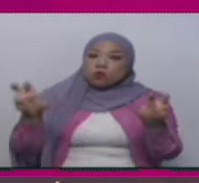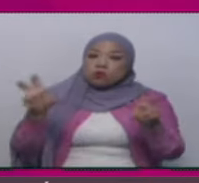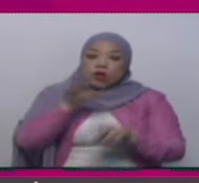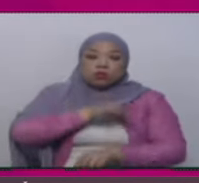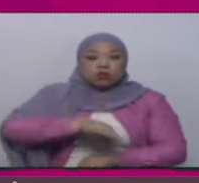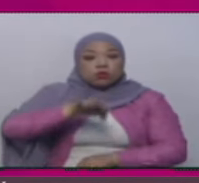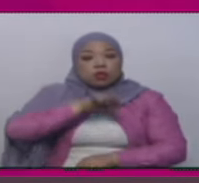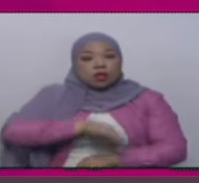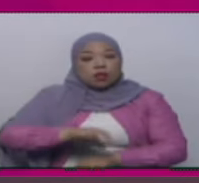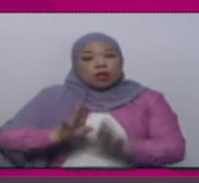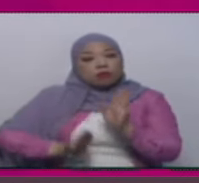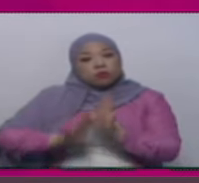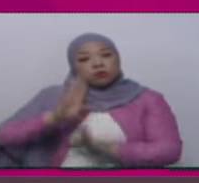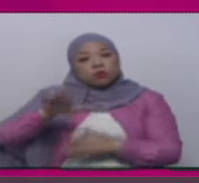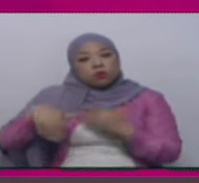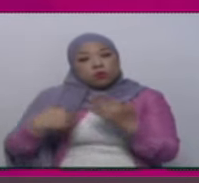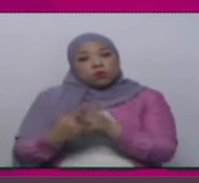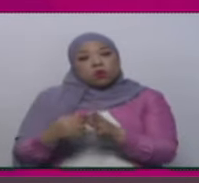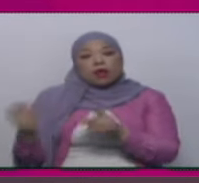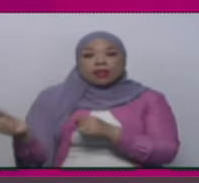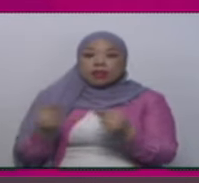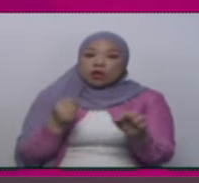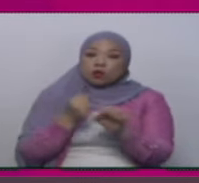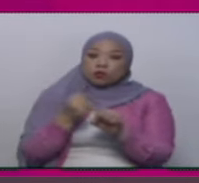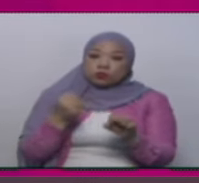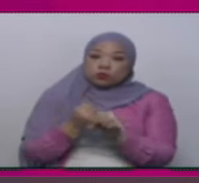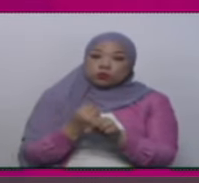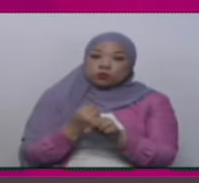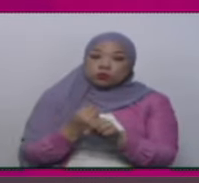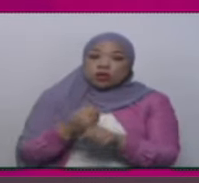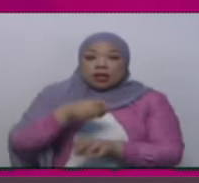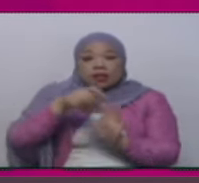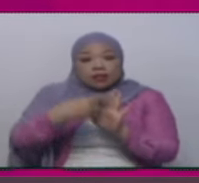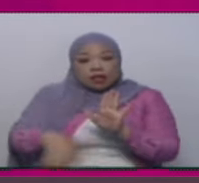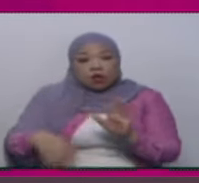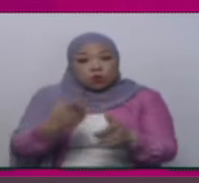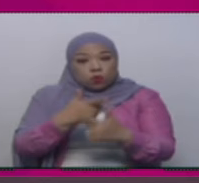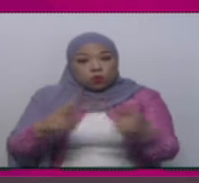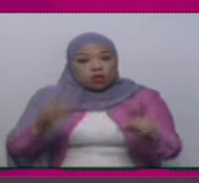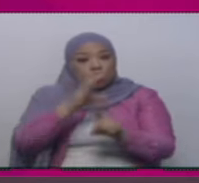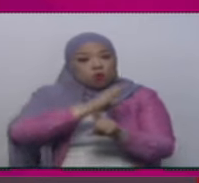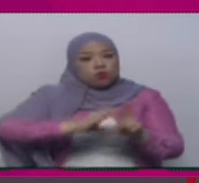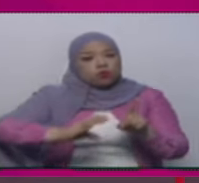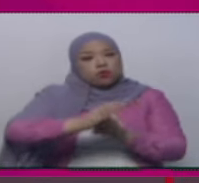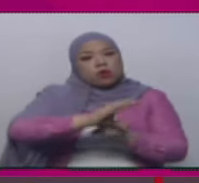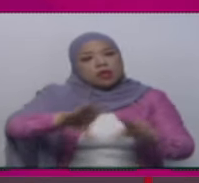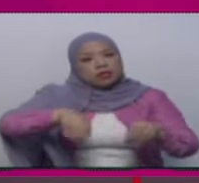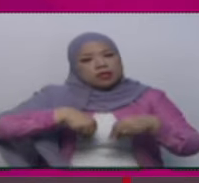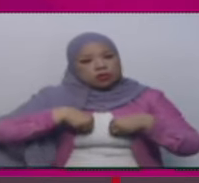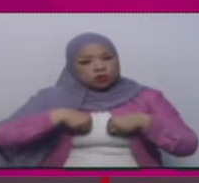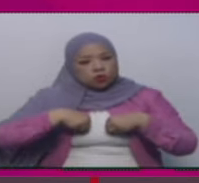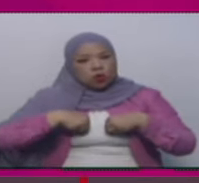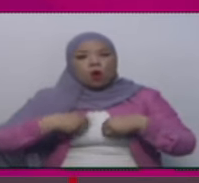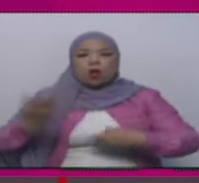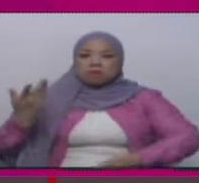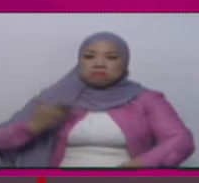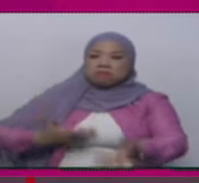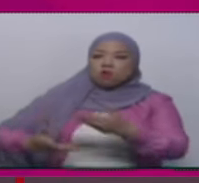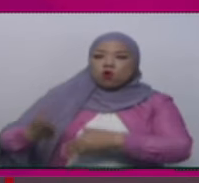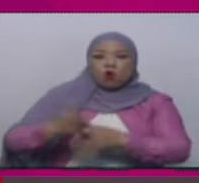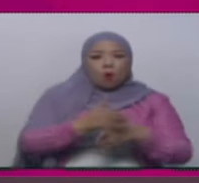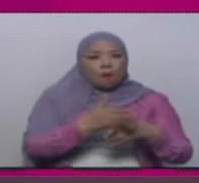sociedad, el derecho al decoro, el derecho a la diversidad cultural, porque nos quieren imponer un